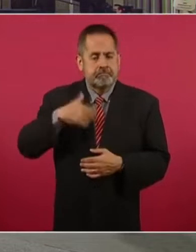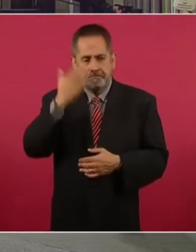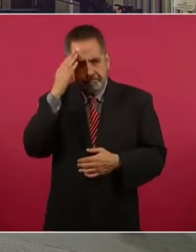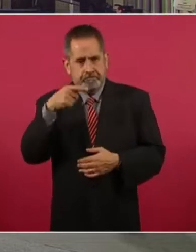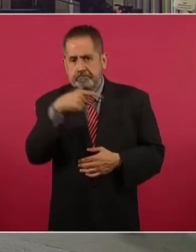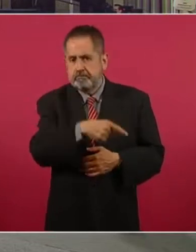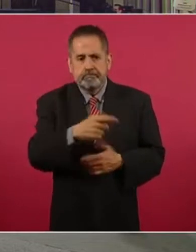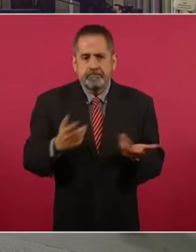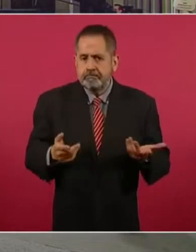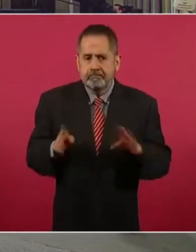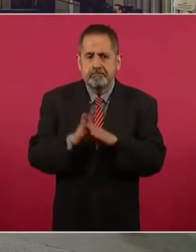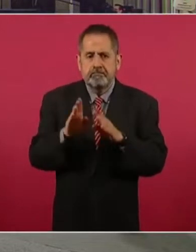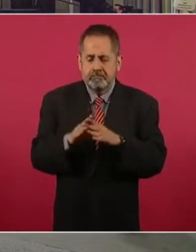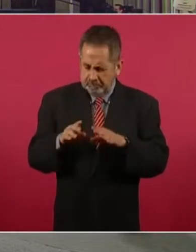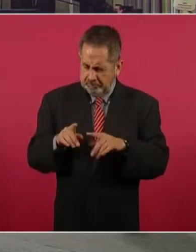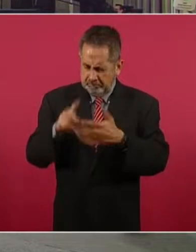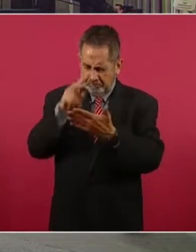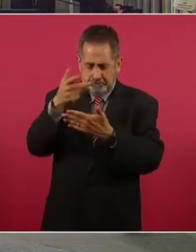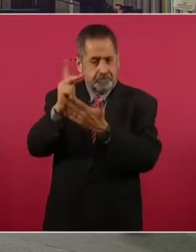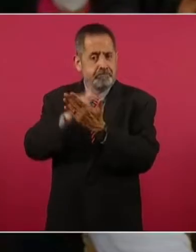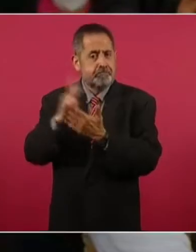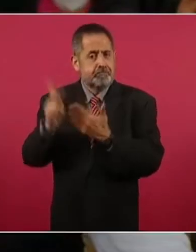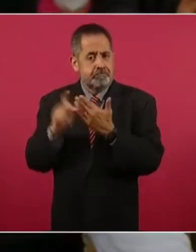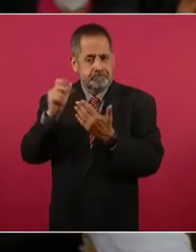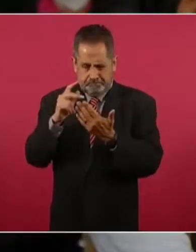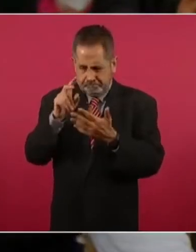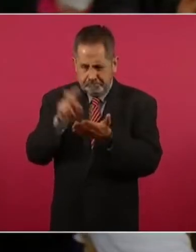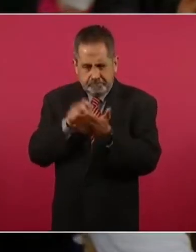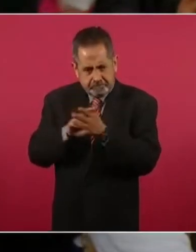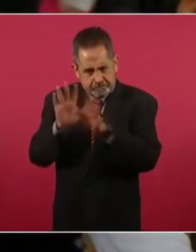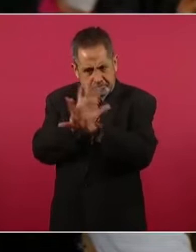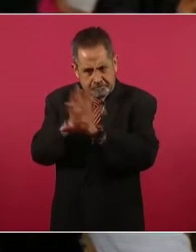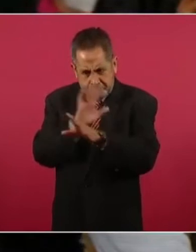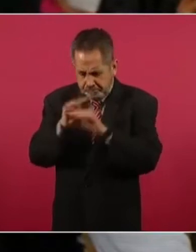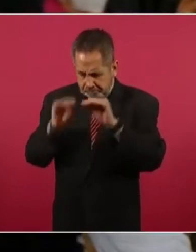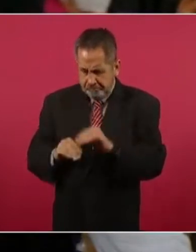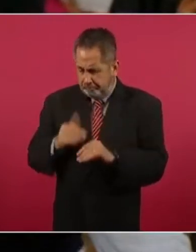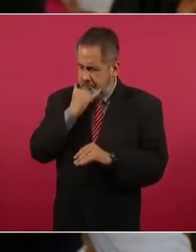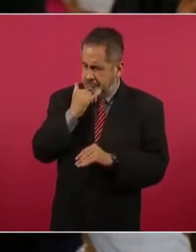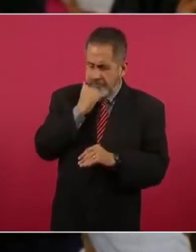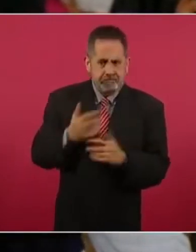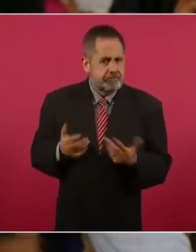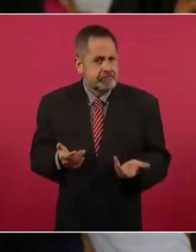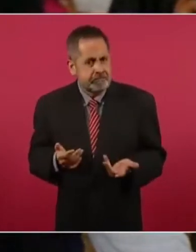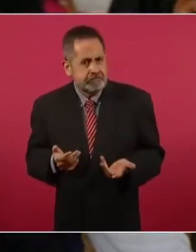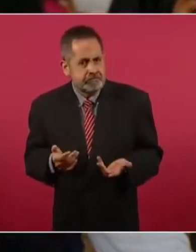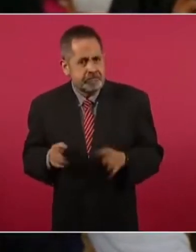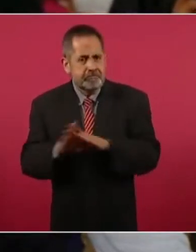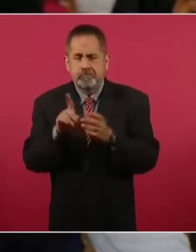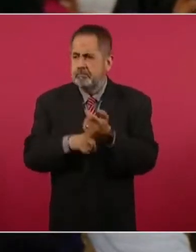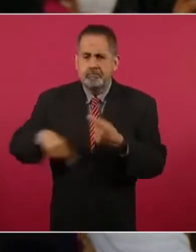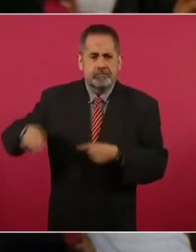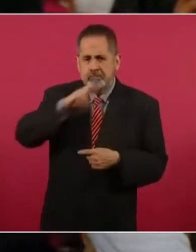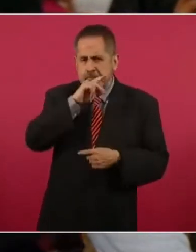las modificaciones y el saldo que ha sufrido el plan de pensiones, y pues con tal adeudo del funcionario, pues es legítima su